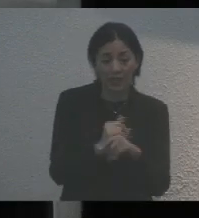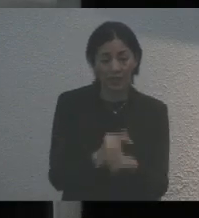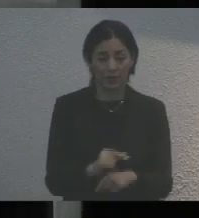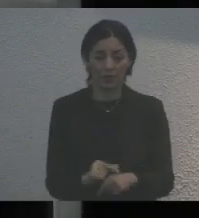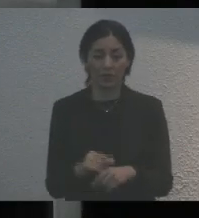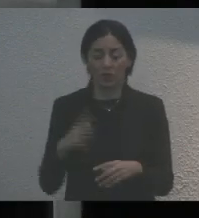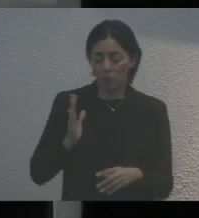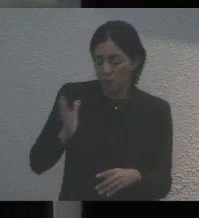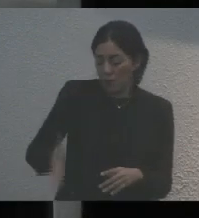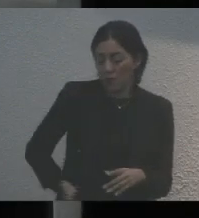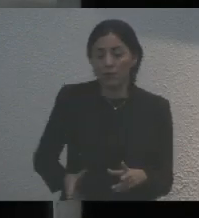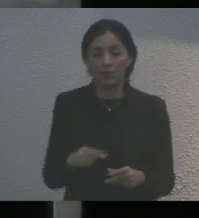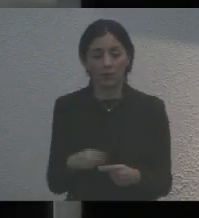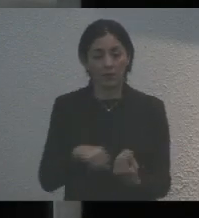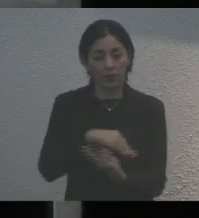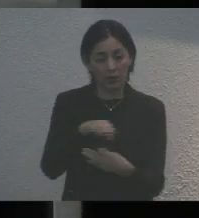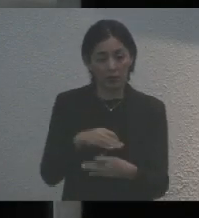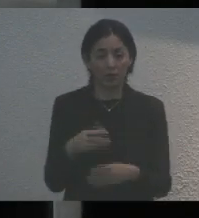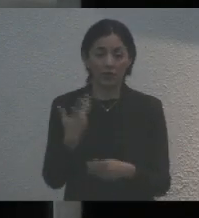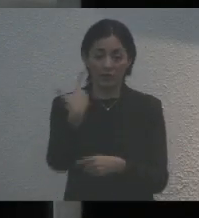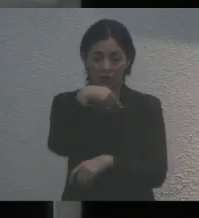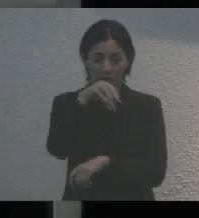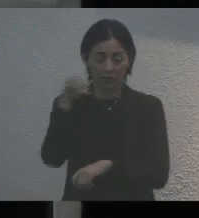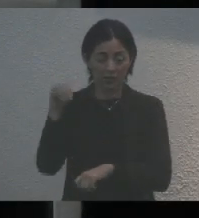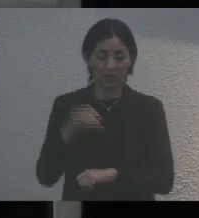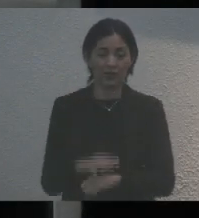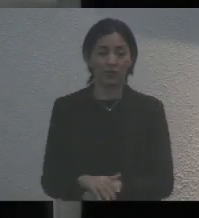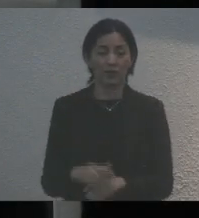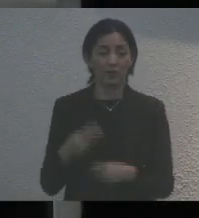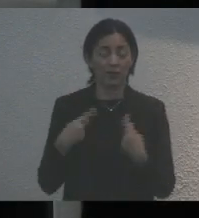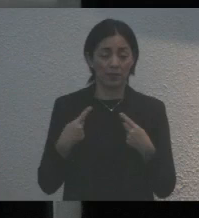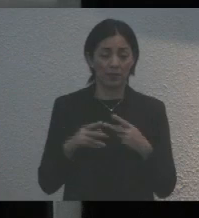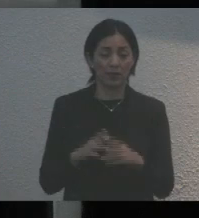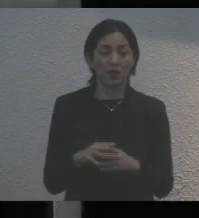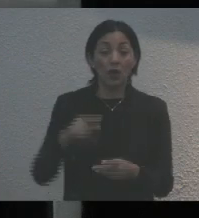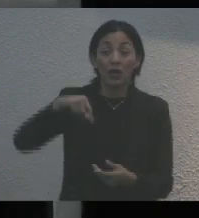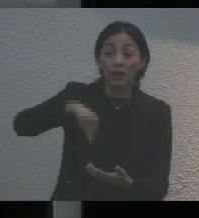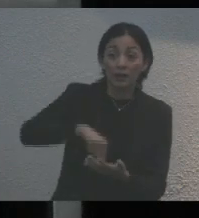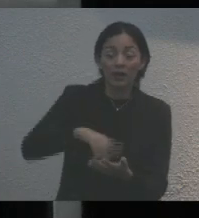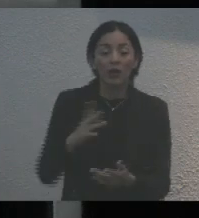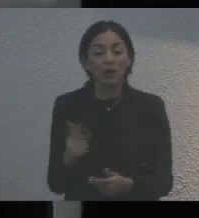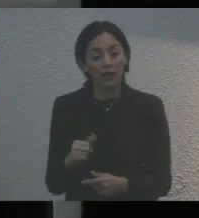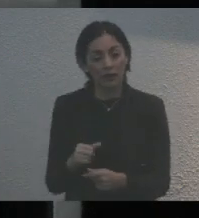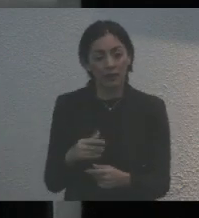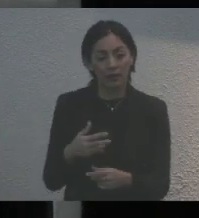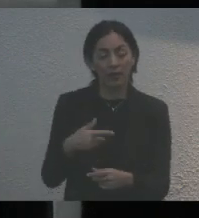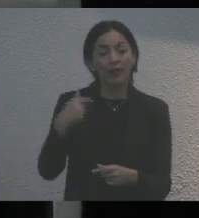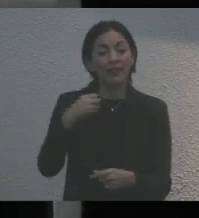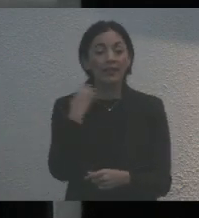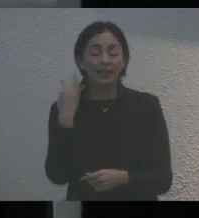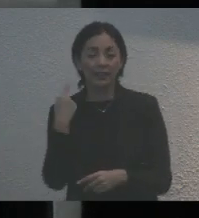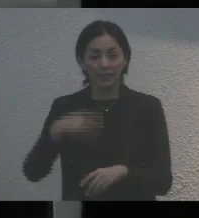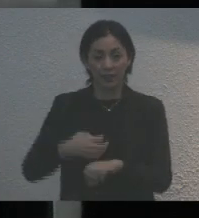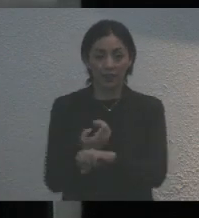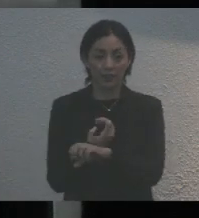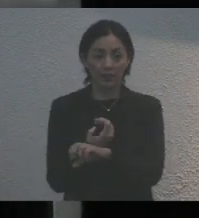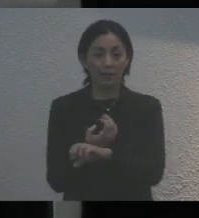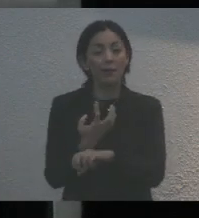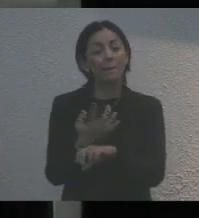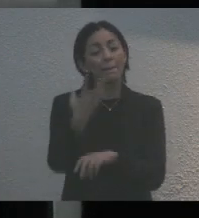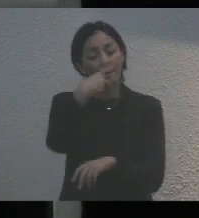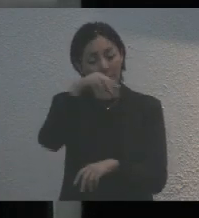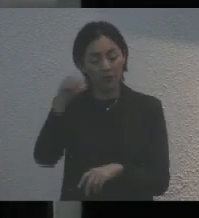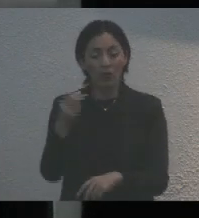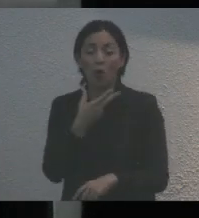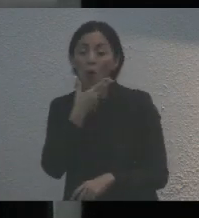gran honor de servir a los y las quintanarroenses. El estar el día de hoy en el Honorable Congreso del Estado, rodeada